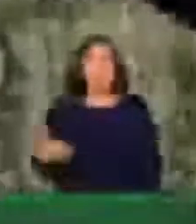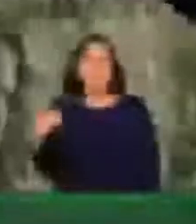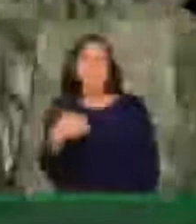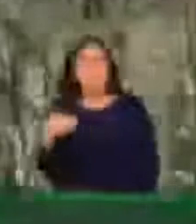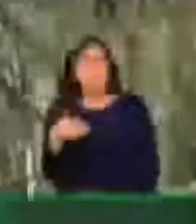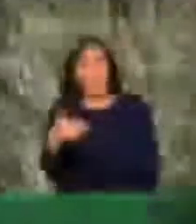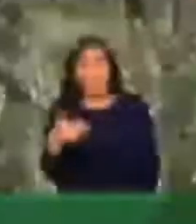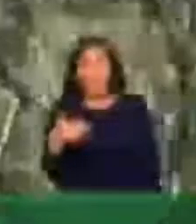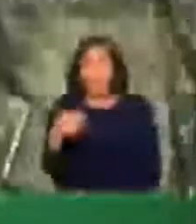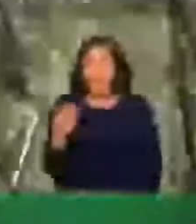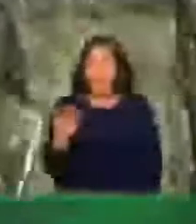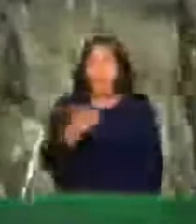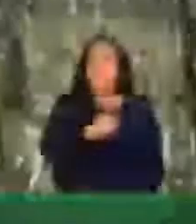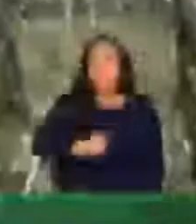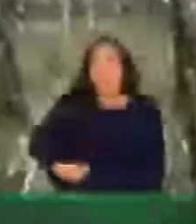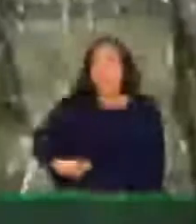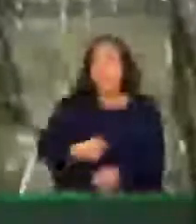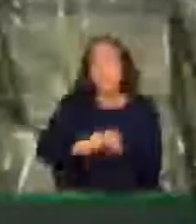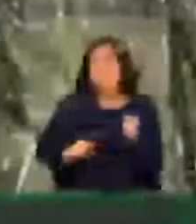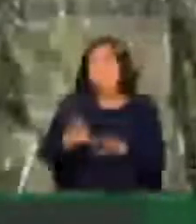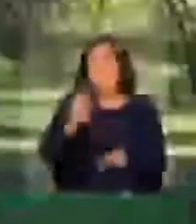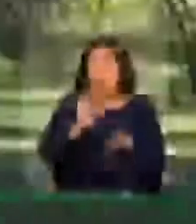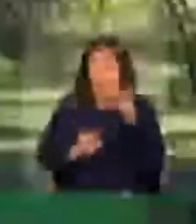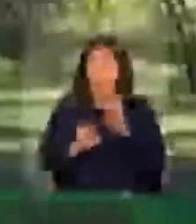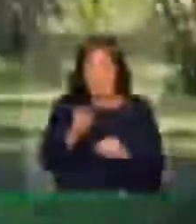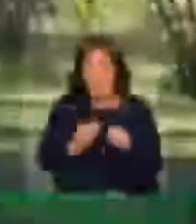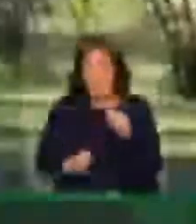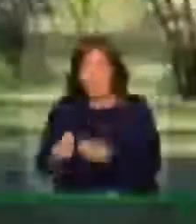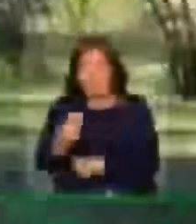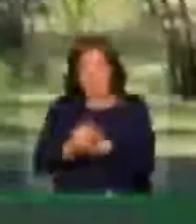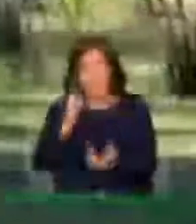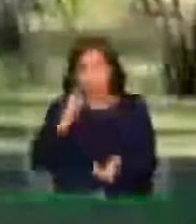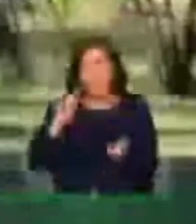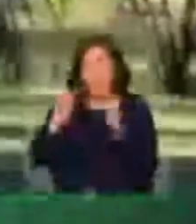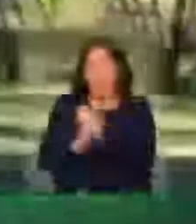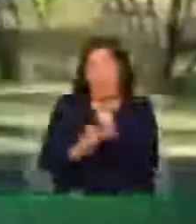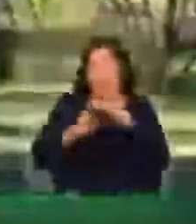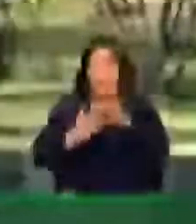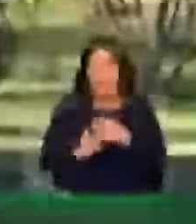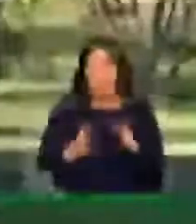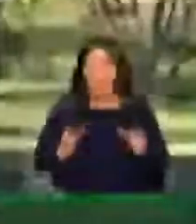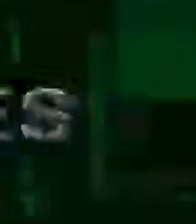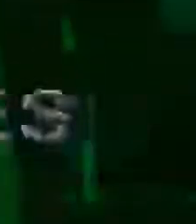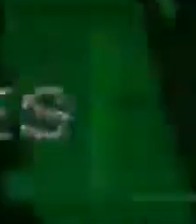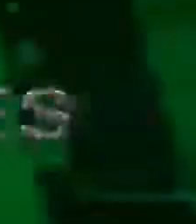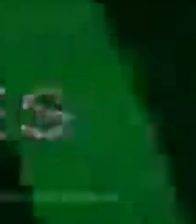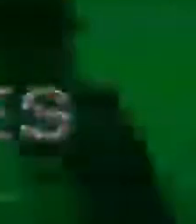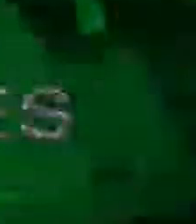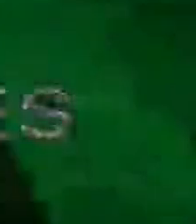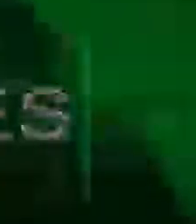el maestro ya podría manejar varias opciones y hasta un cambio de esquema táctico.